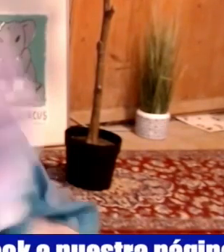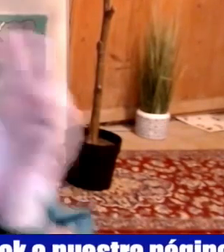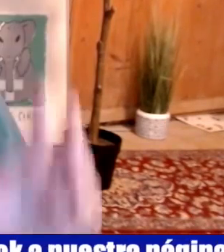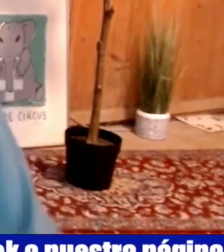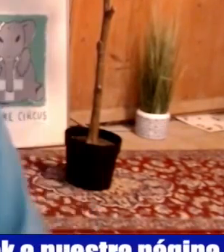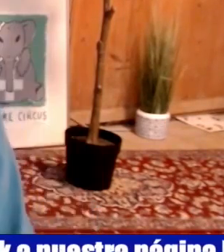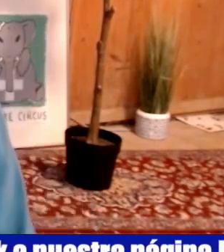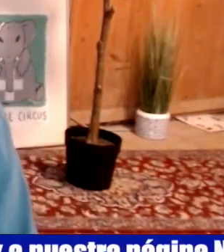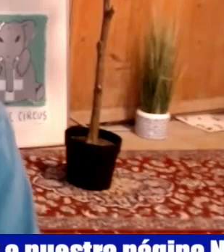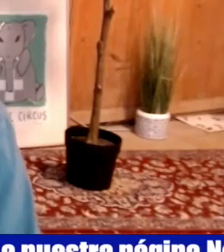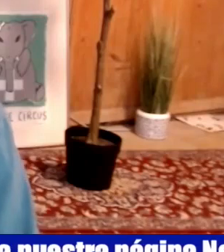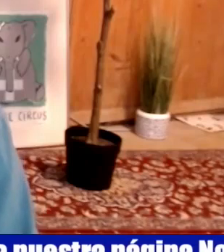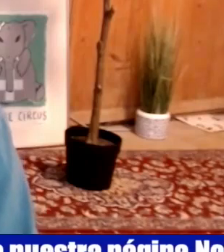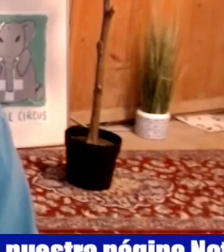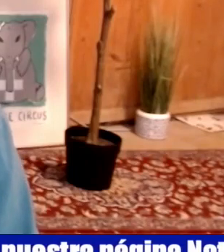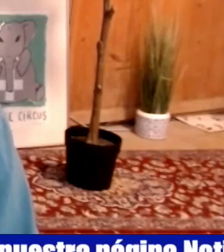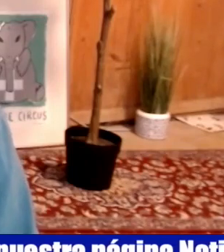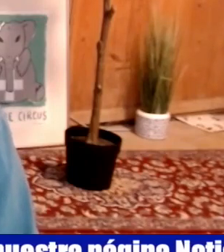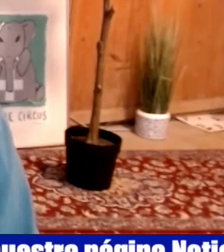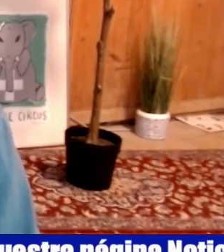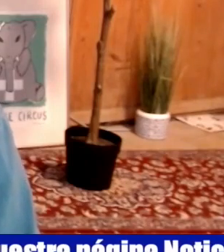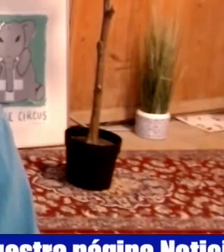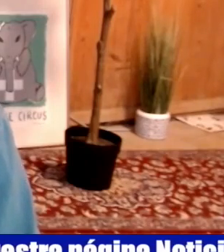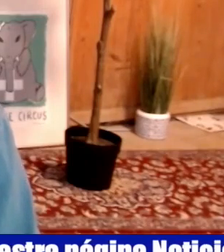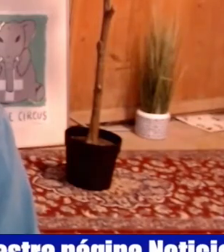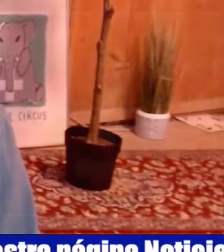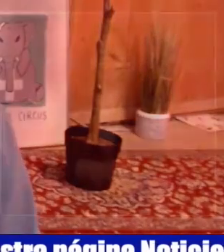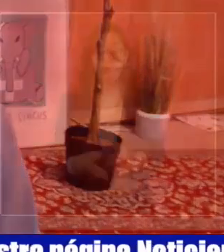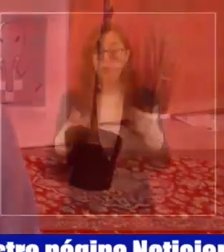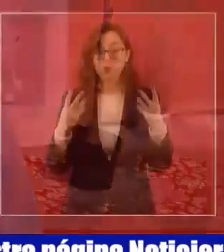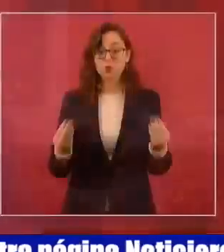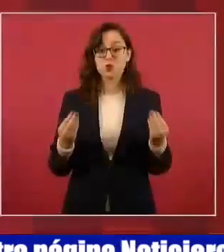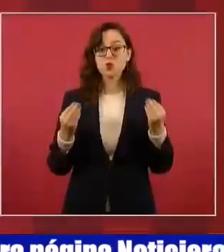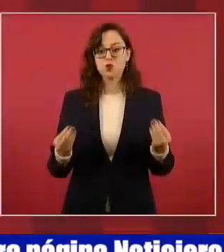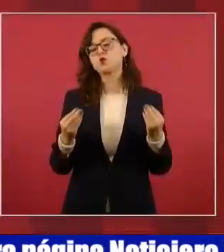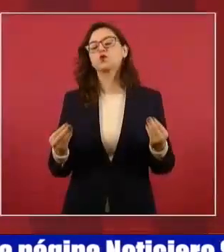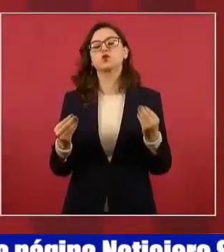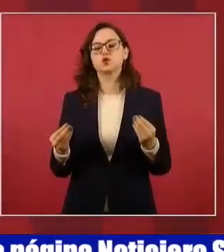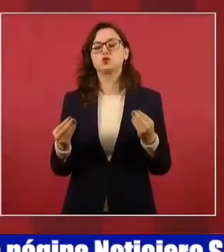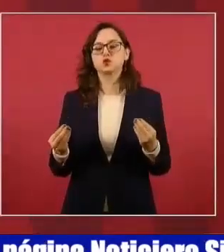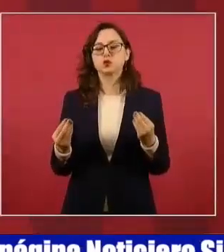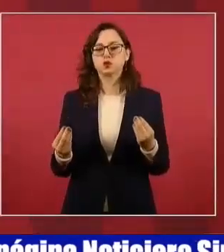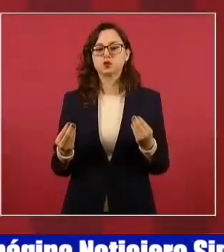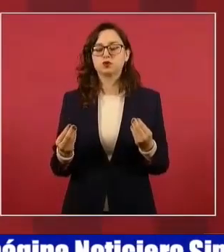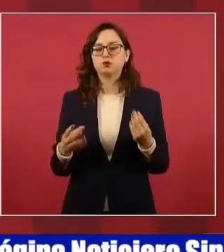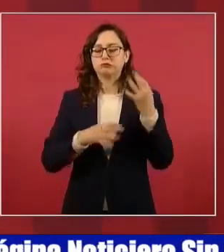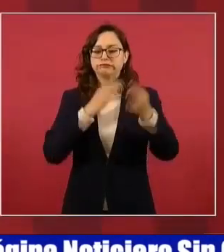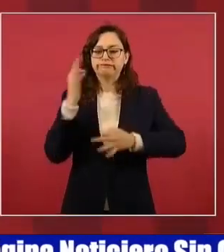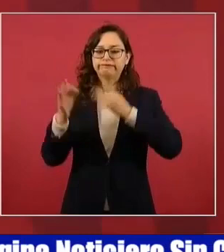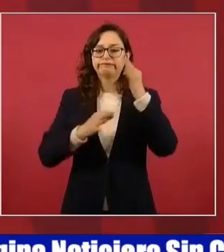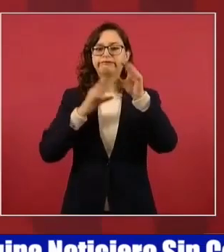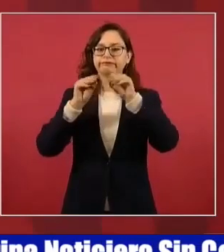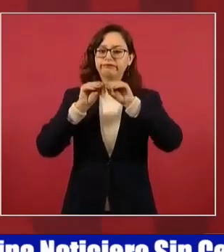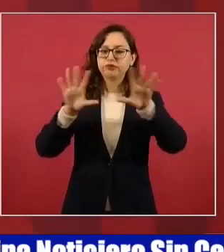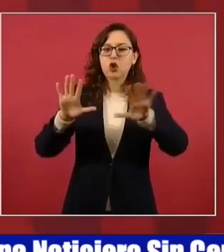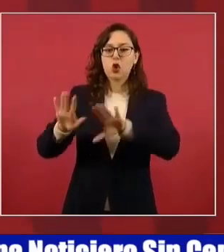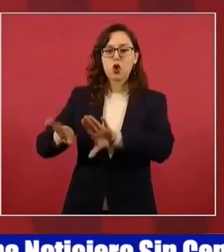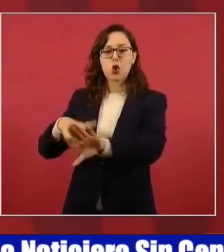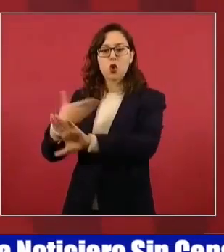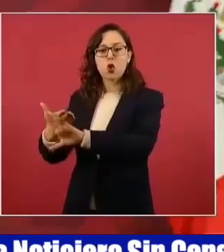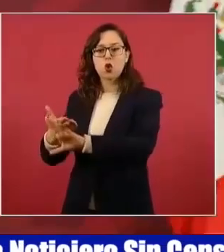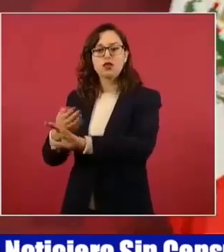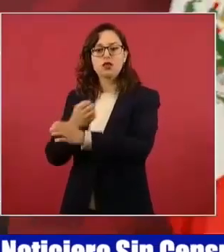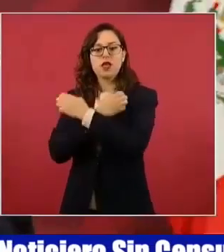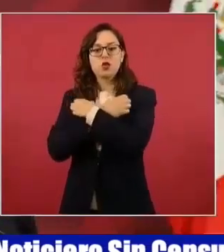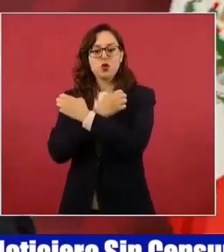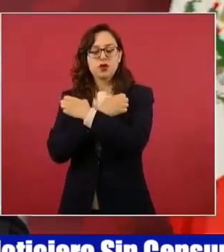y hoy así lo puso con bombo y platillo, lo presumió, tiró el aceite, como dice él, aseguró que pues hoy en día continúa